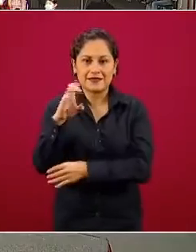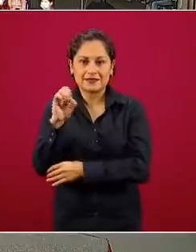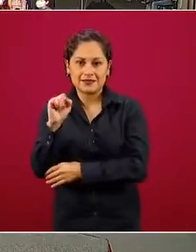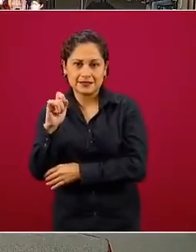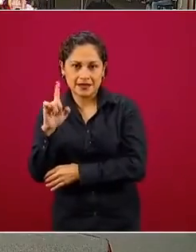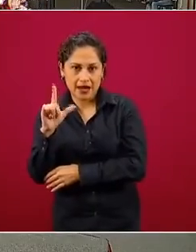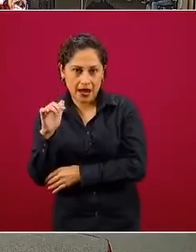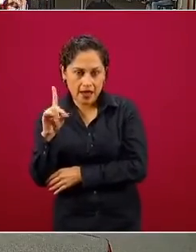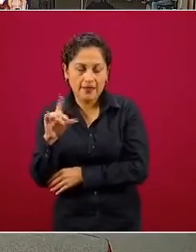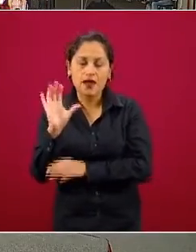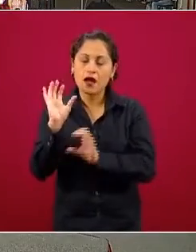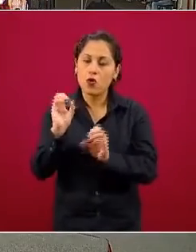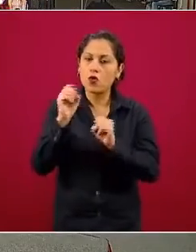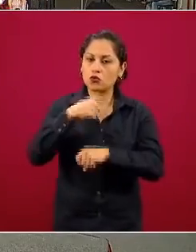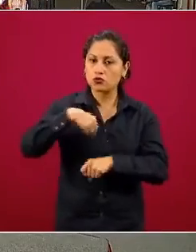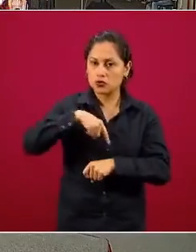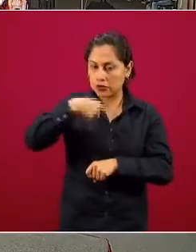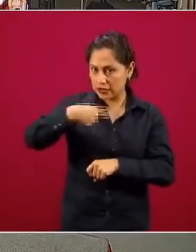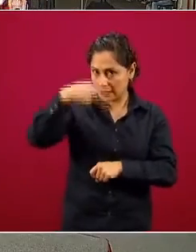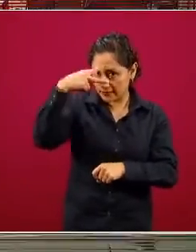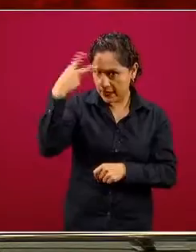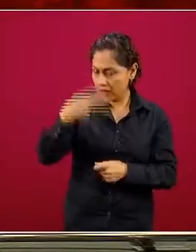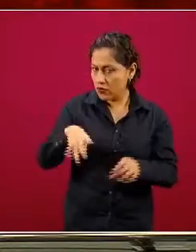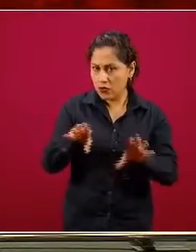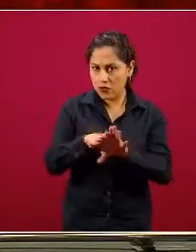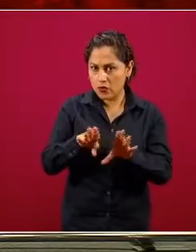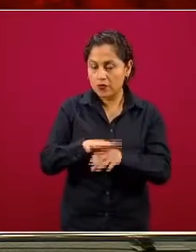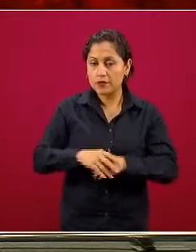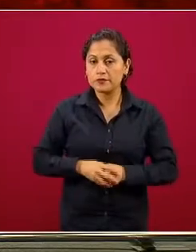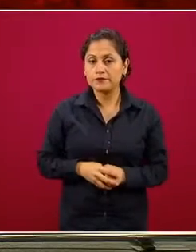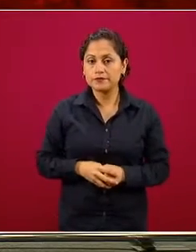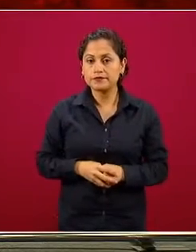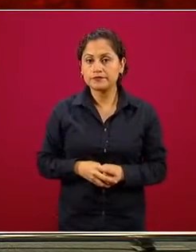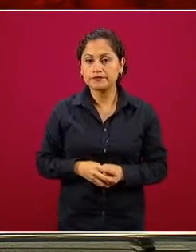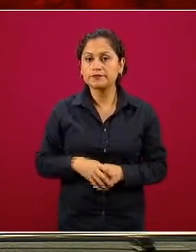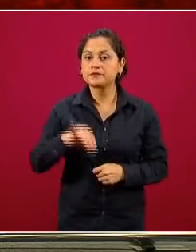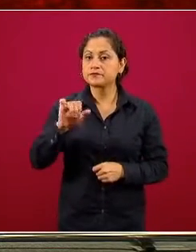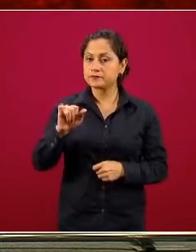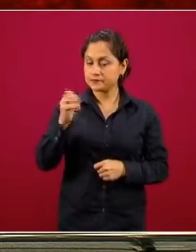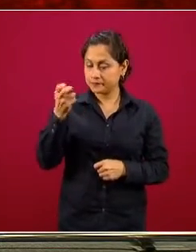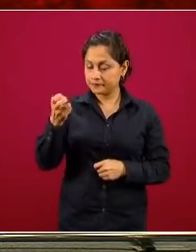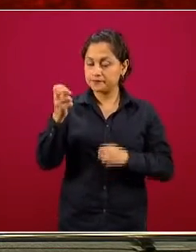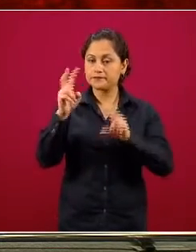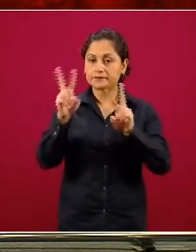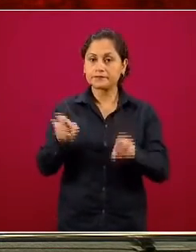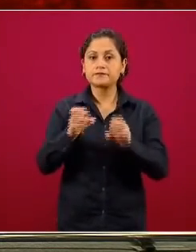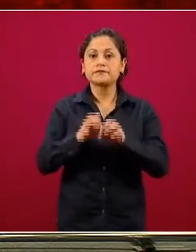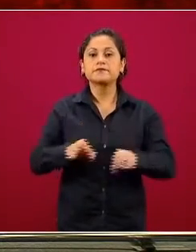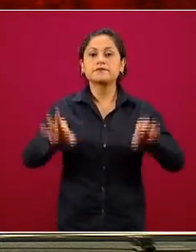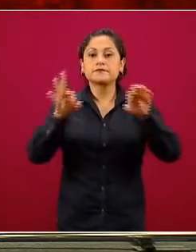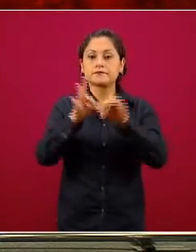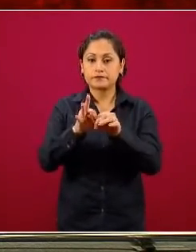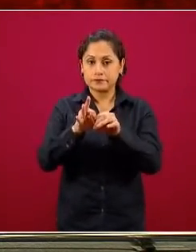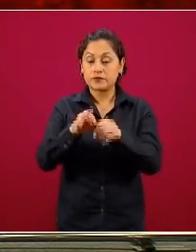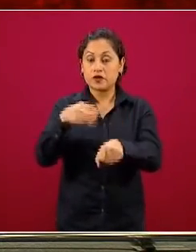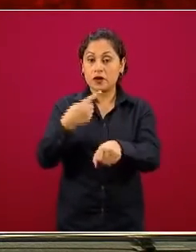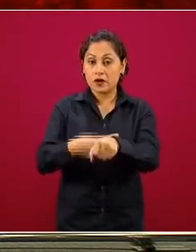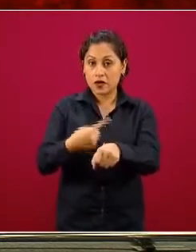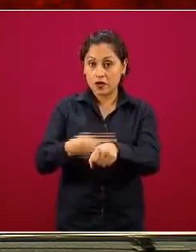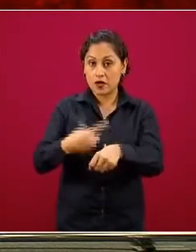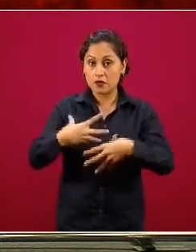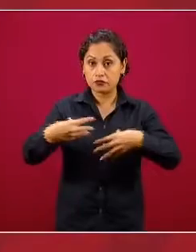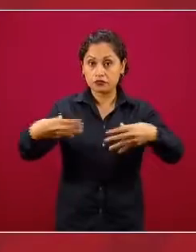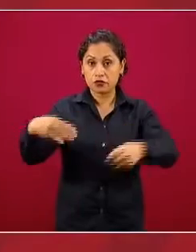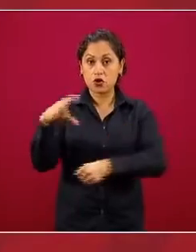gracias, Carlos, por la pregunta. Efectivamente es importante. La epidemia de COVID, y lo mismo pasa con la influenza, y lo mismo pasa